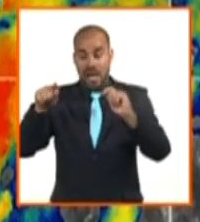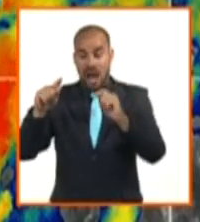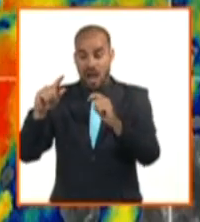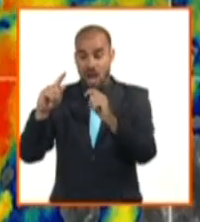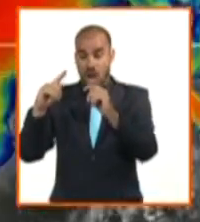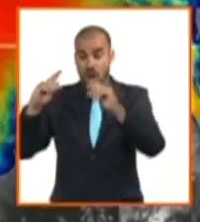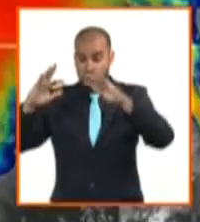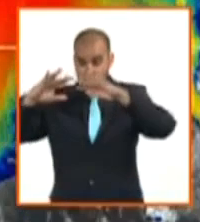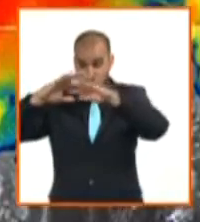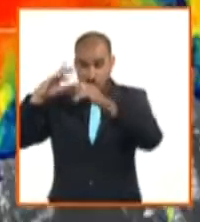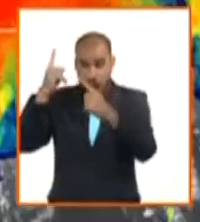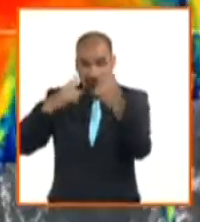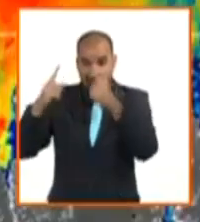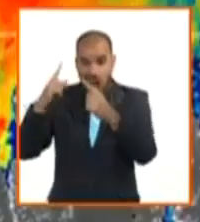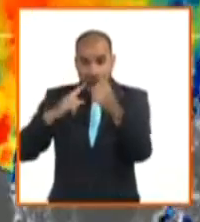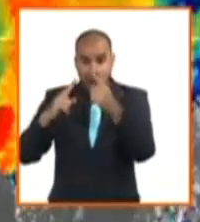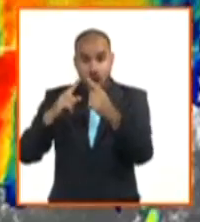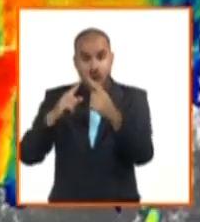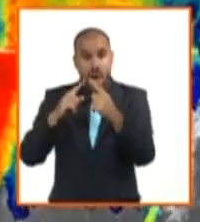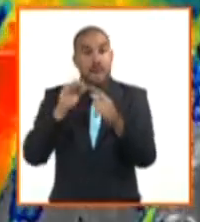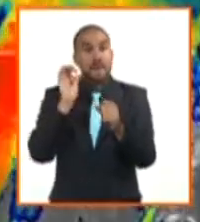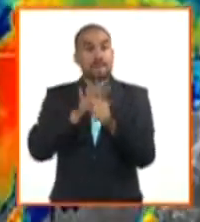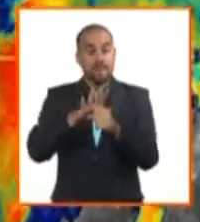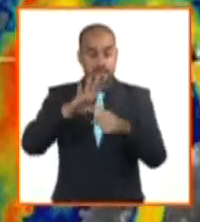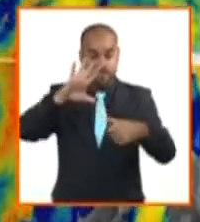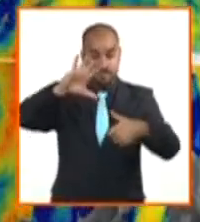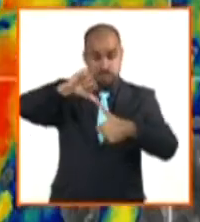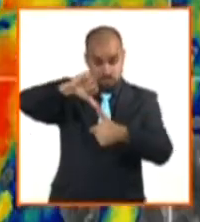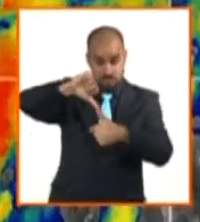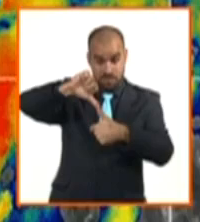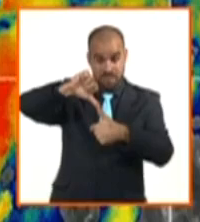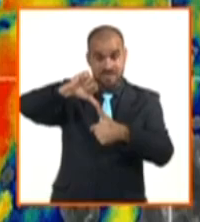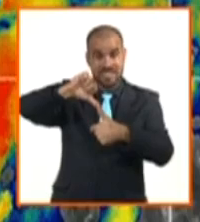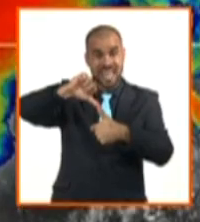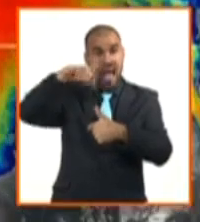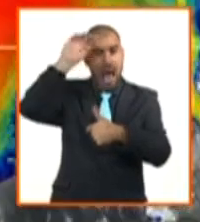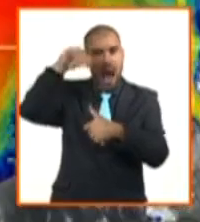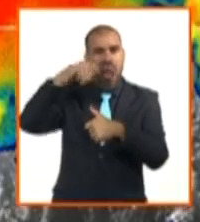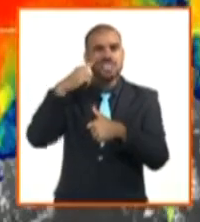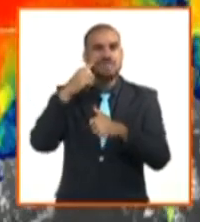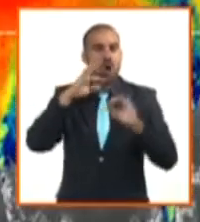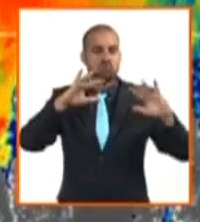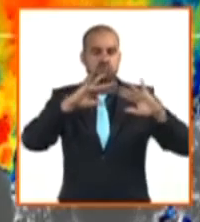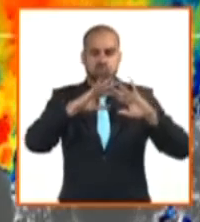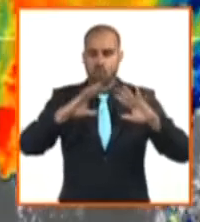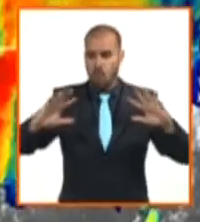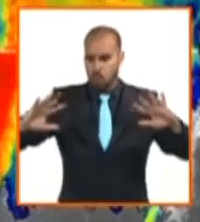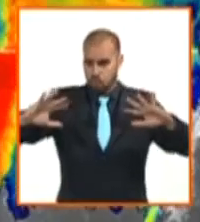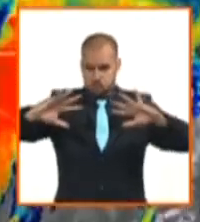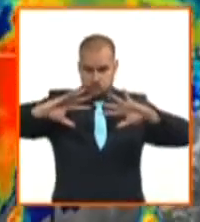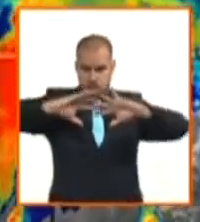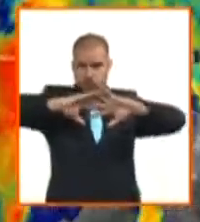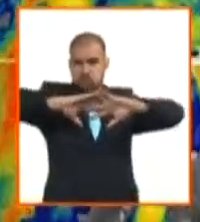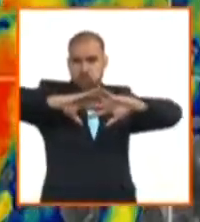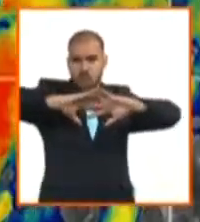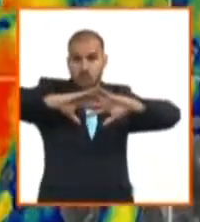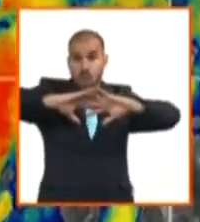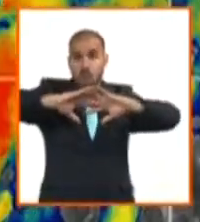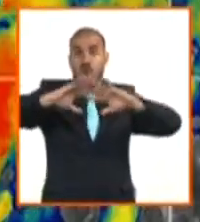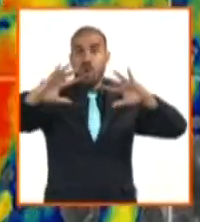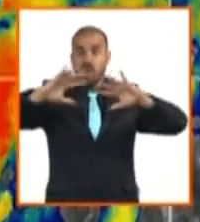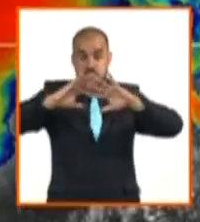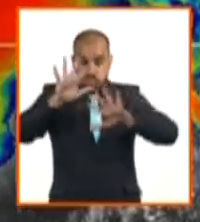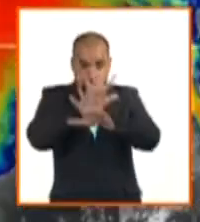sobre centroamérica en lo que se llama el giro centroamericano y entonces toda esa nubosidad sale al mar